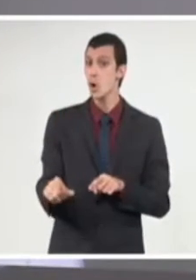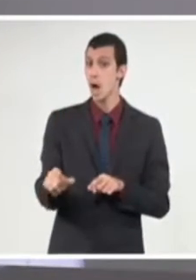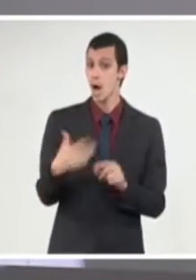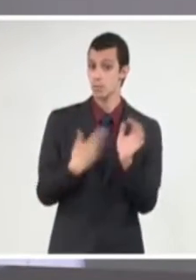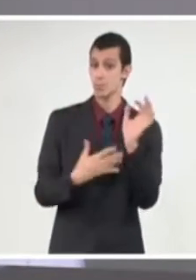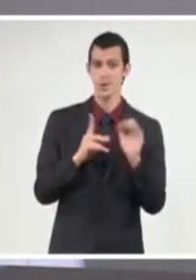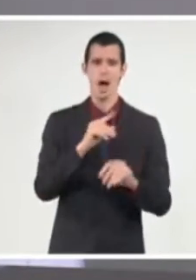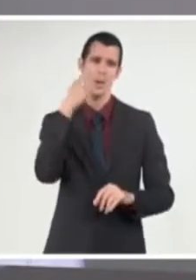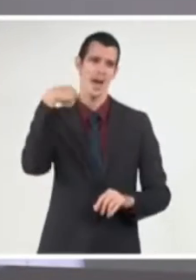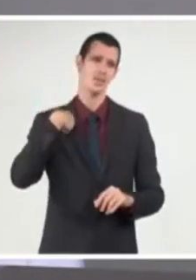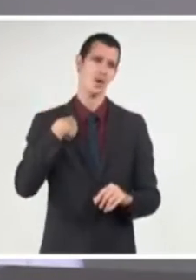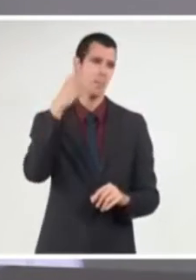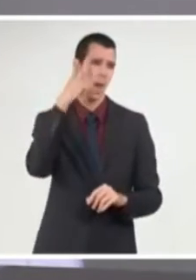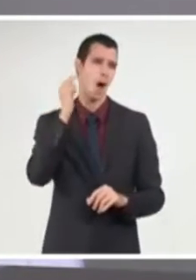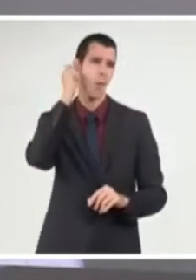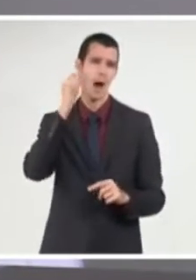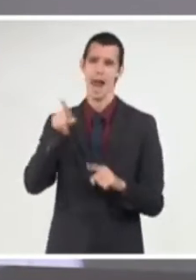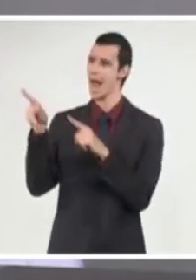están en proceso de distribución